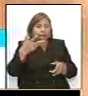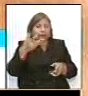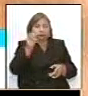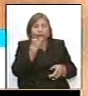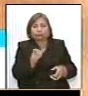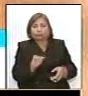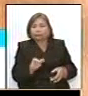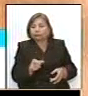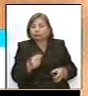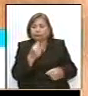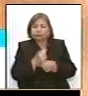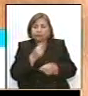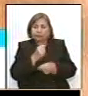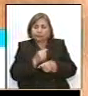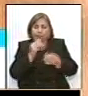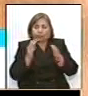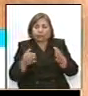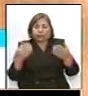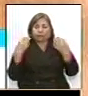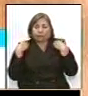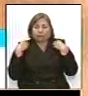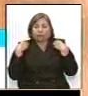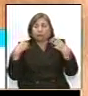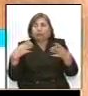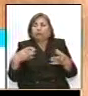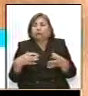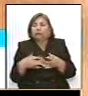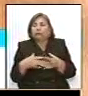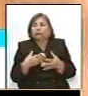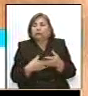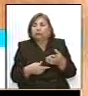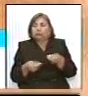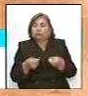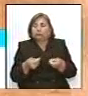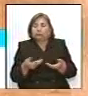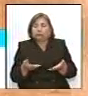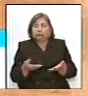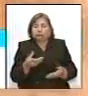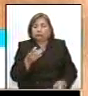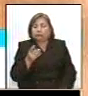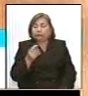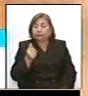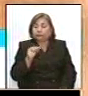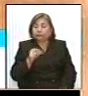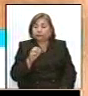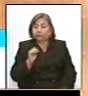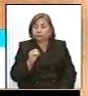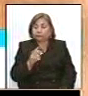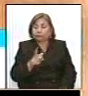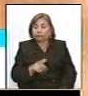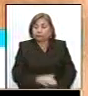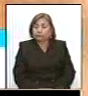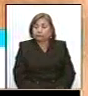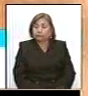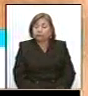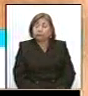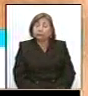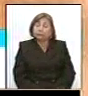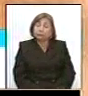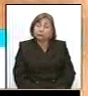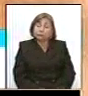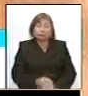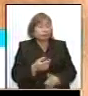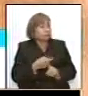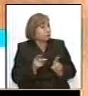esto es, trabajadores del despacho congresal a delegación del congresista Daniel Enrique Salaverry Villa. Sin